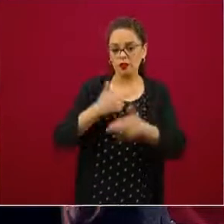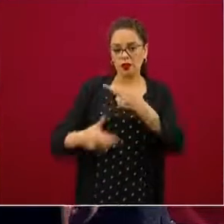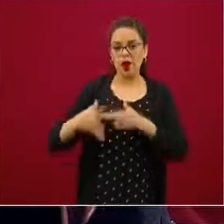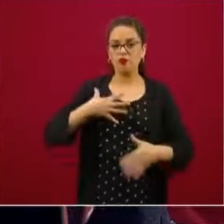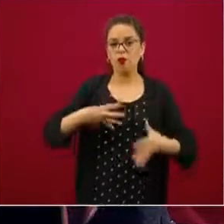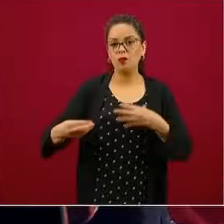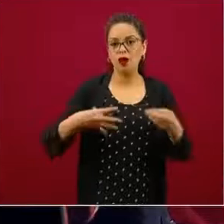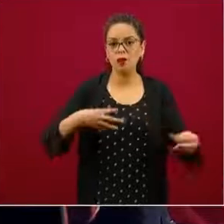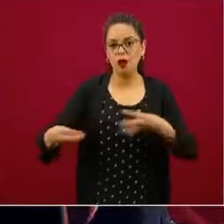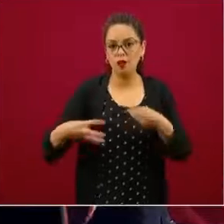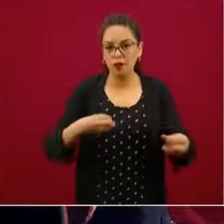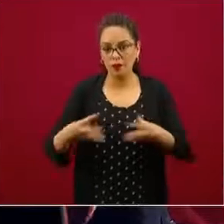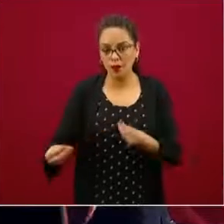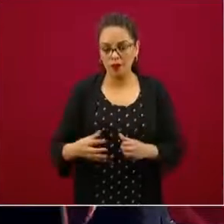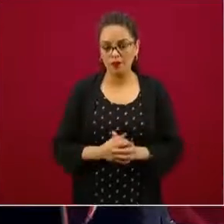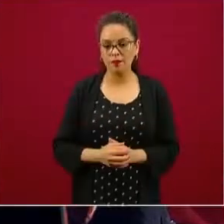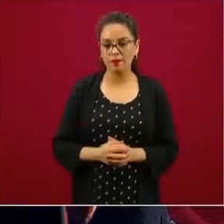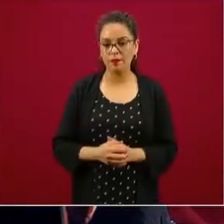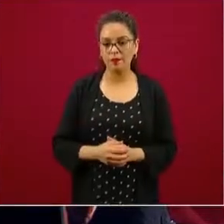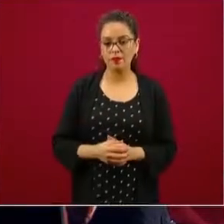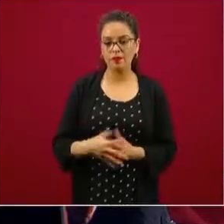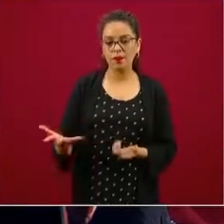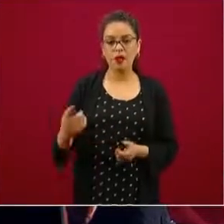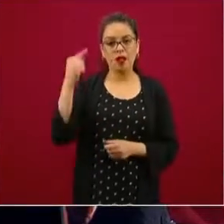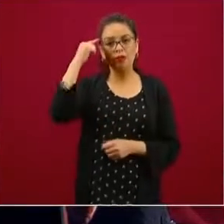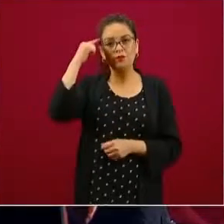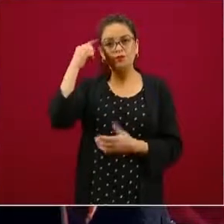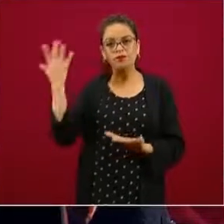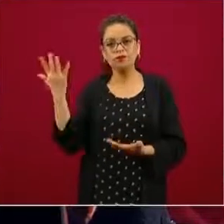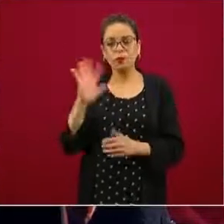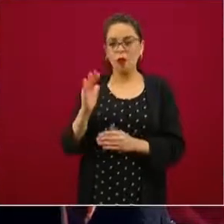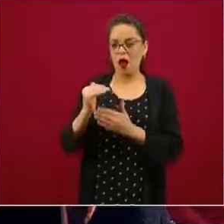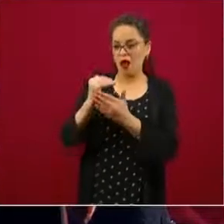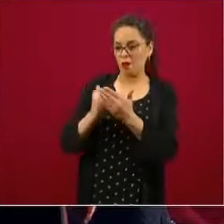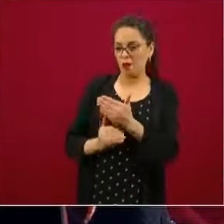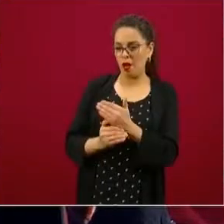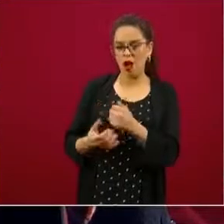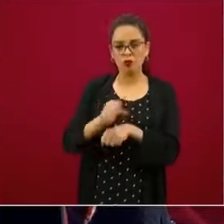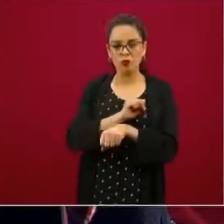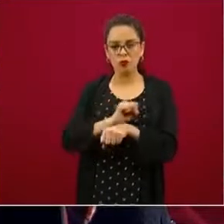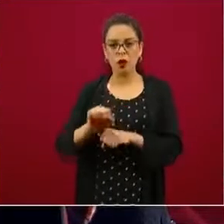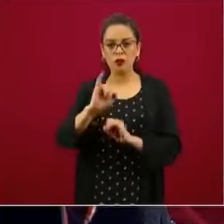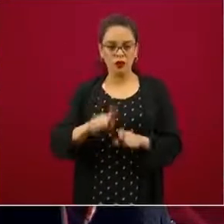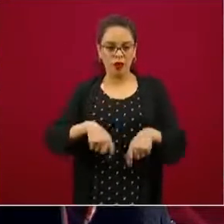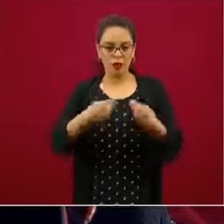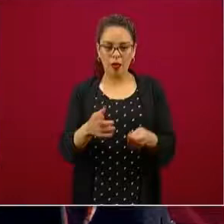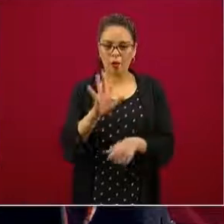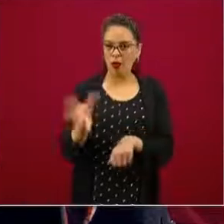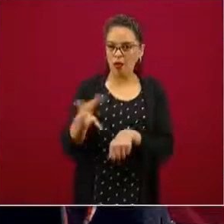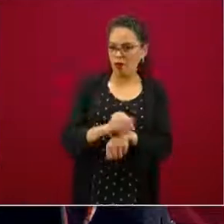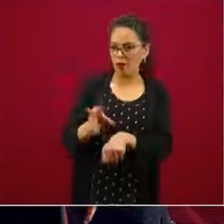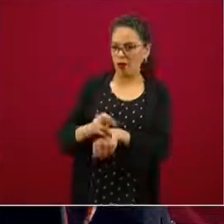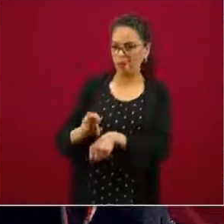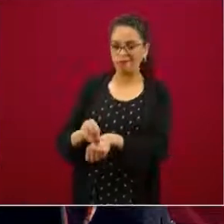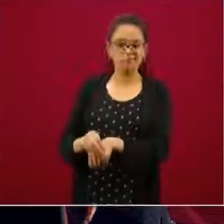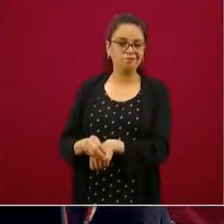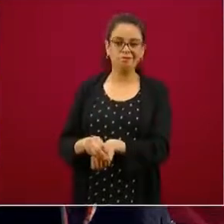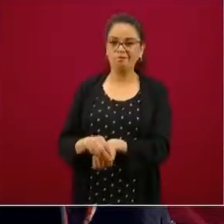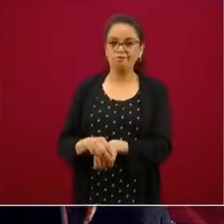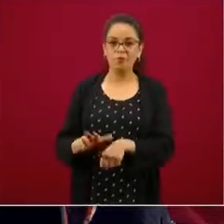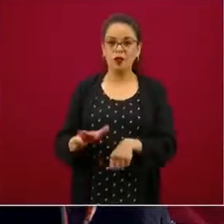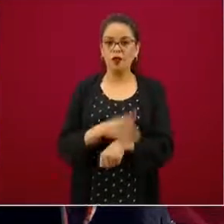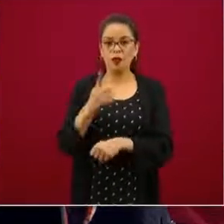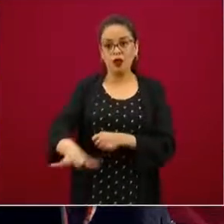si tenemos criterios bajos, laxos, suaves, permisivos, entonces tendríamos un desconfinamiento